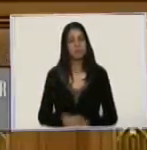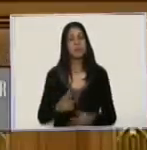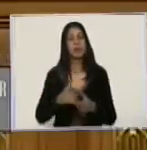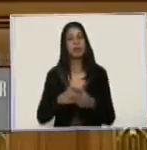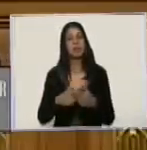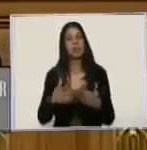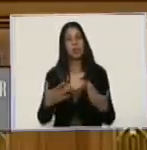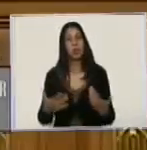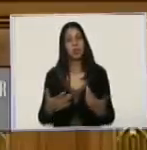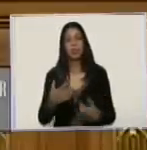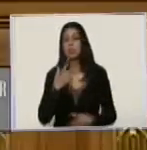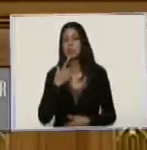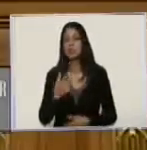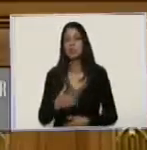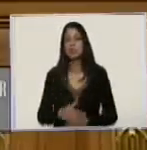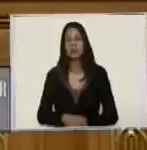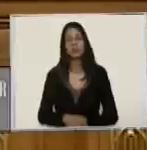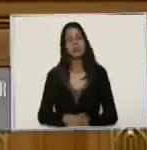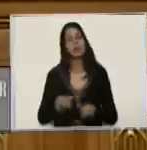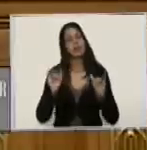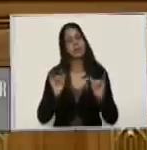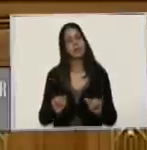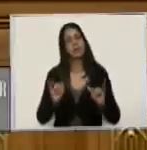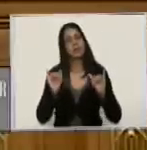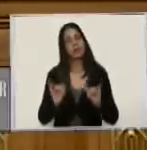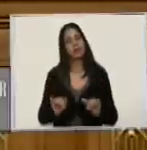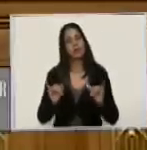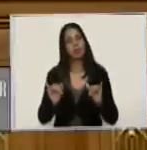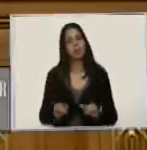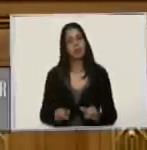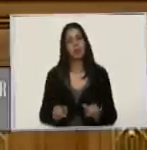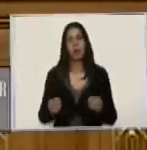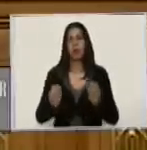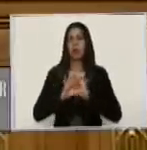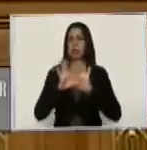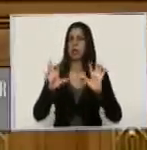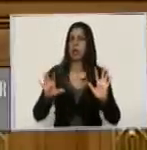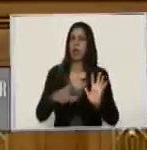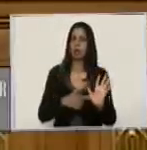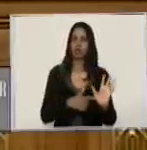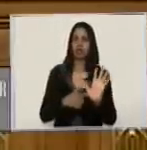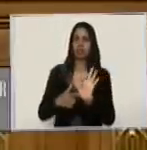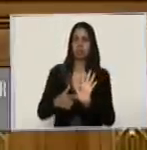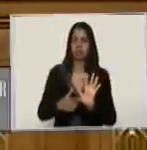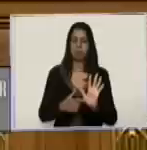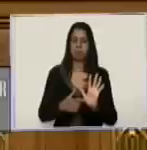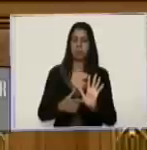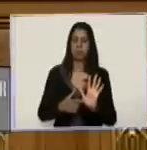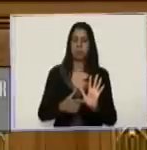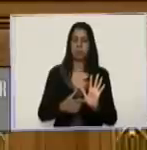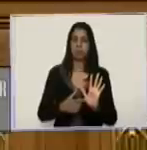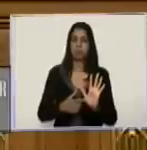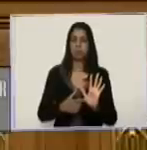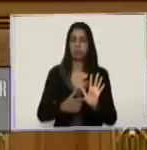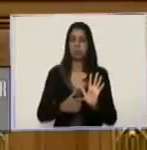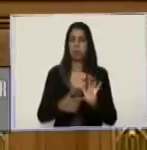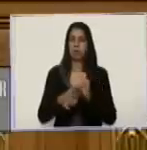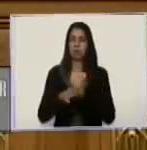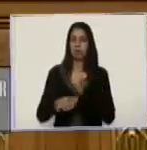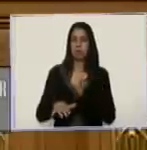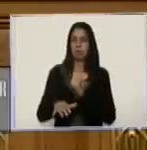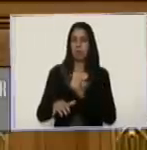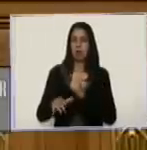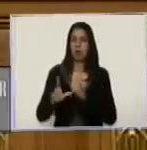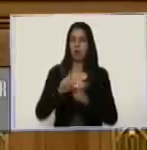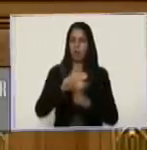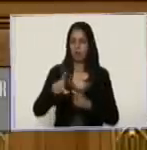ha dicho también, y sigue repitiendo, que sin medias tintas, sin perfumar el estiércol, él ha dicho que